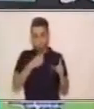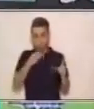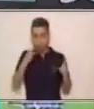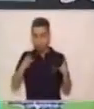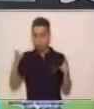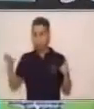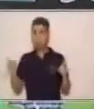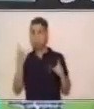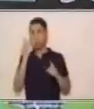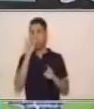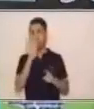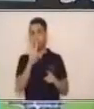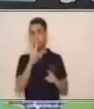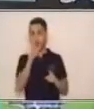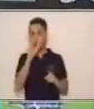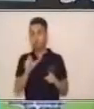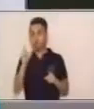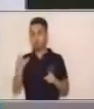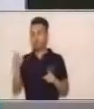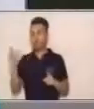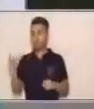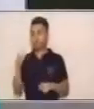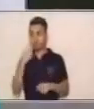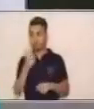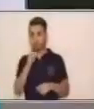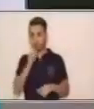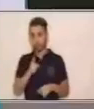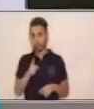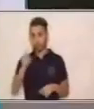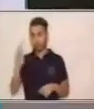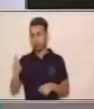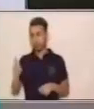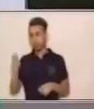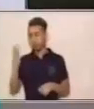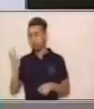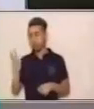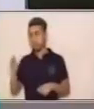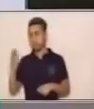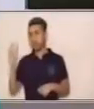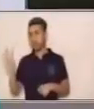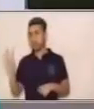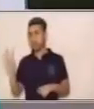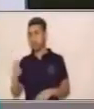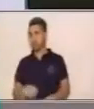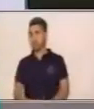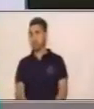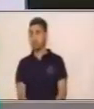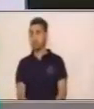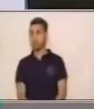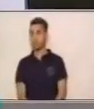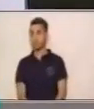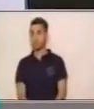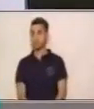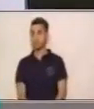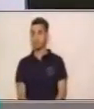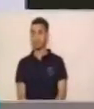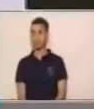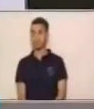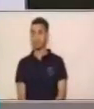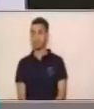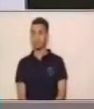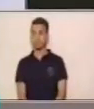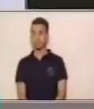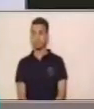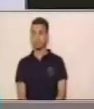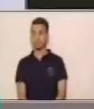en cuatro partes, que sería 1, 2, 3, 4. Tenemos